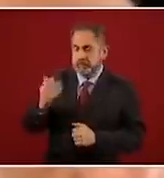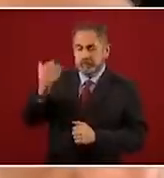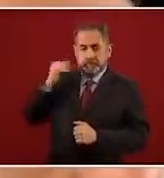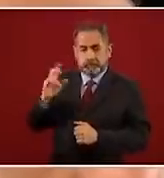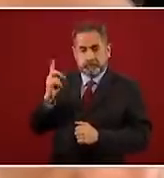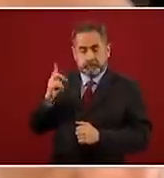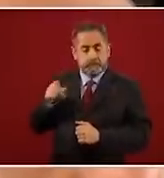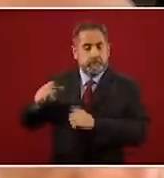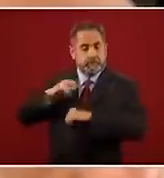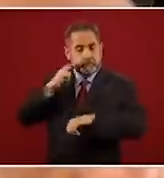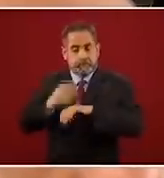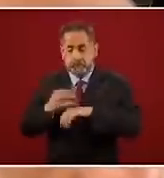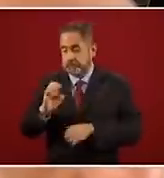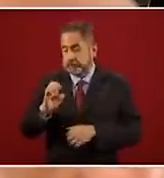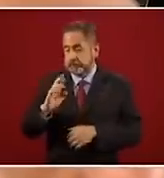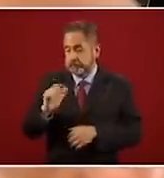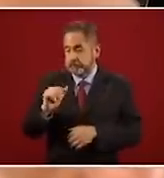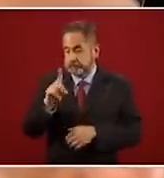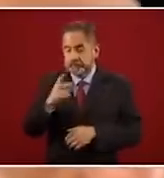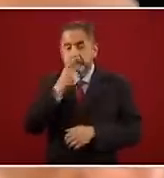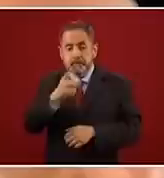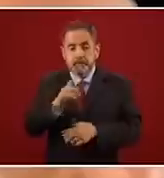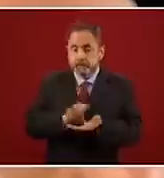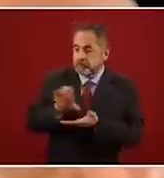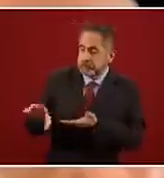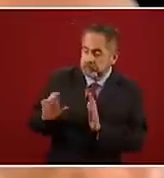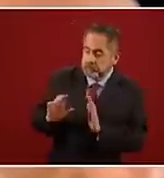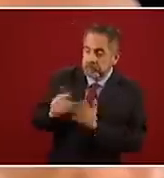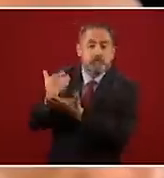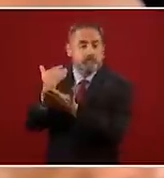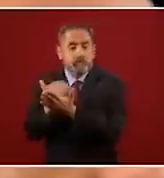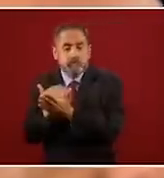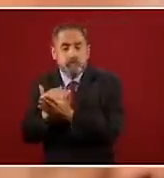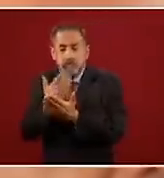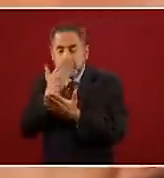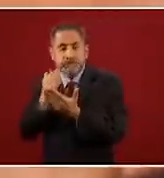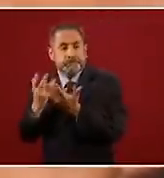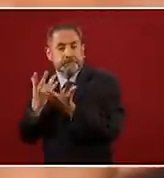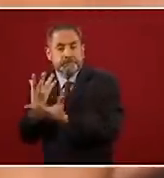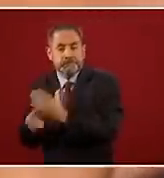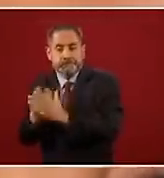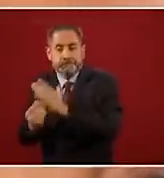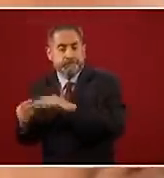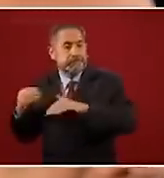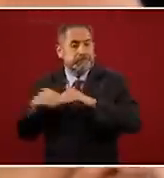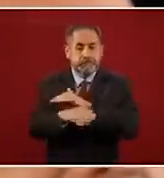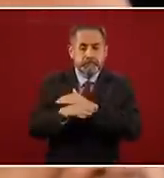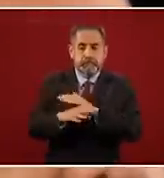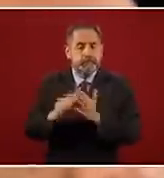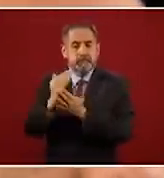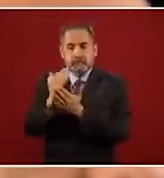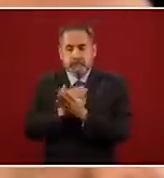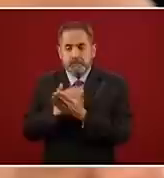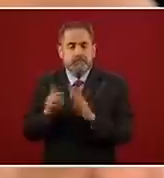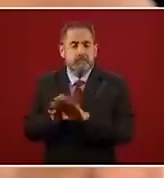pasado el canciller Ebrard nos dijo que con estas medidas se logró reducir el flujo migratorio de México a Estados Unidos